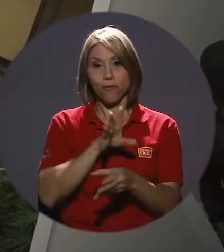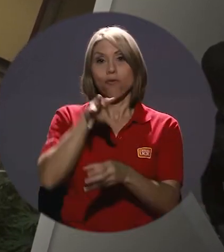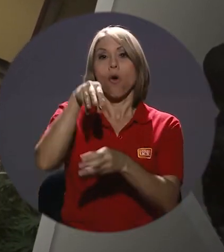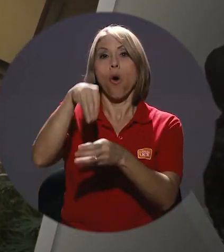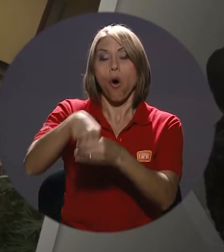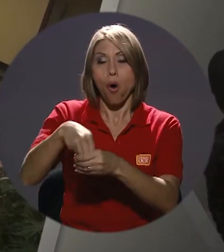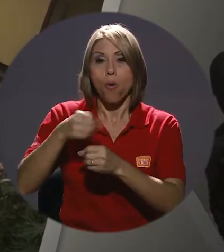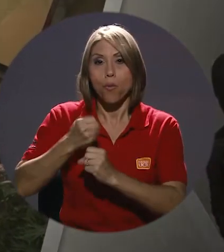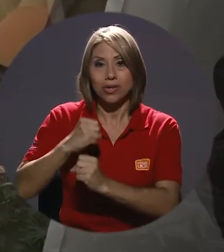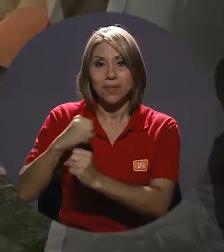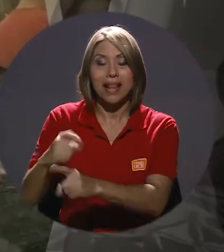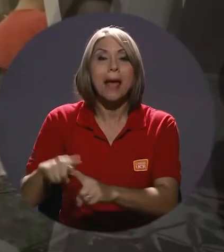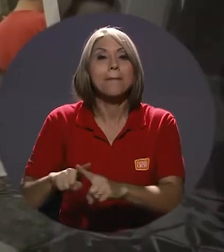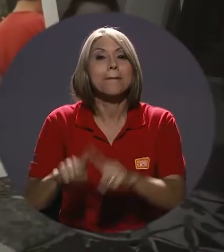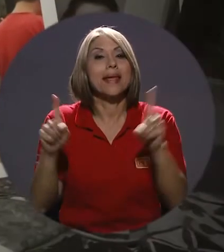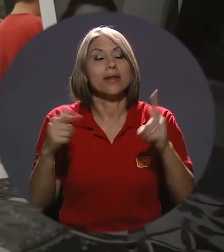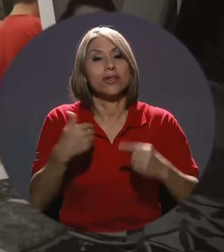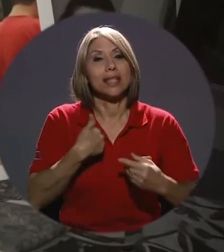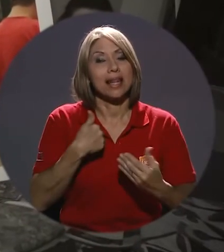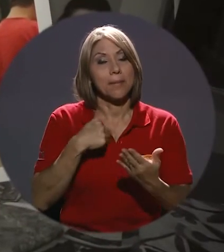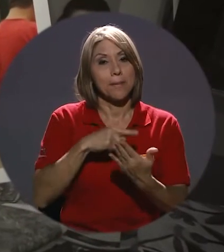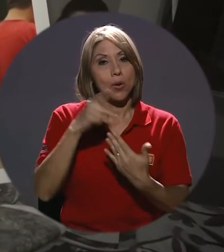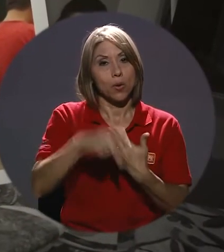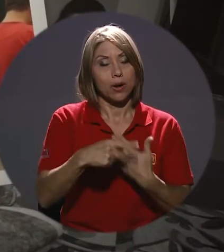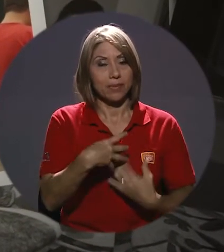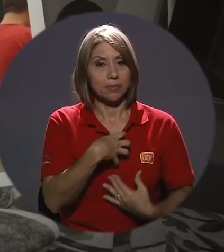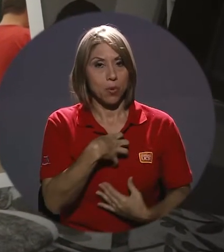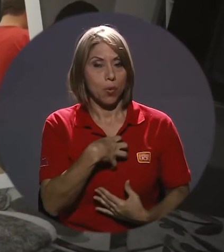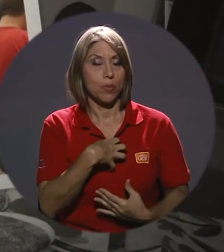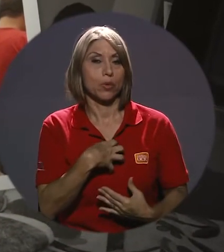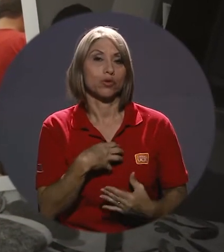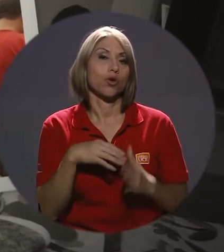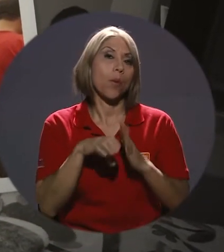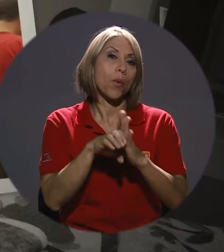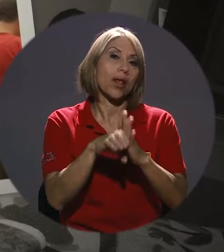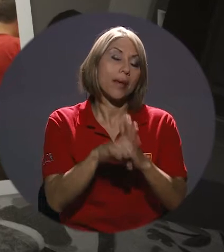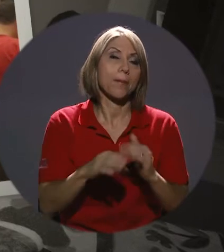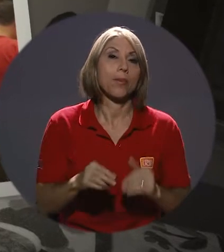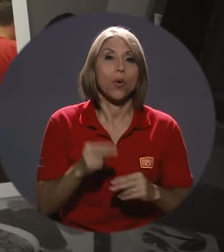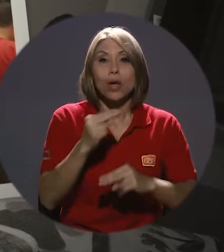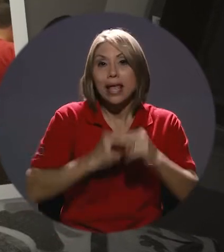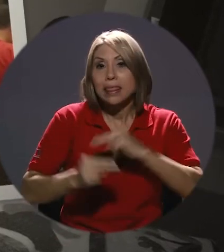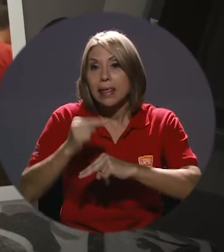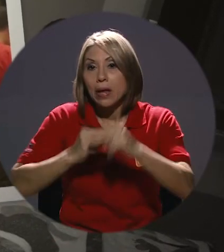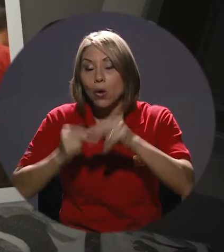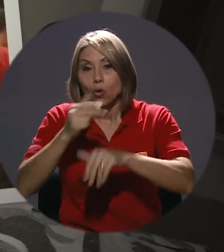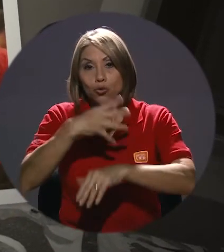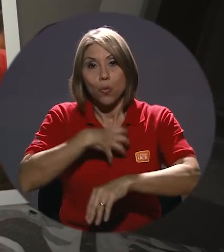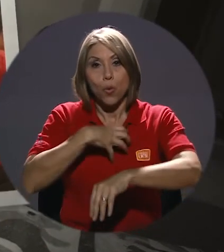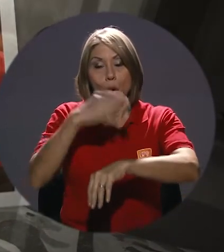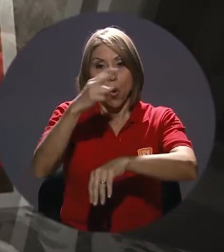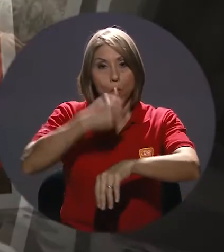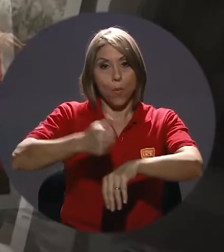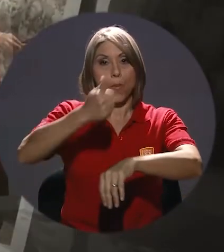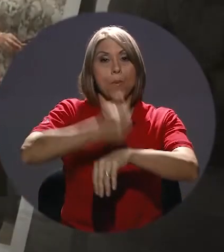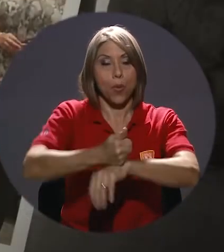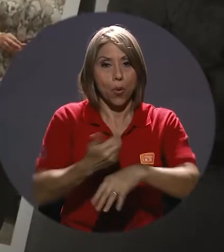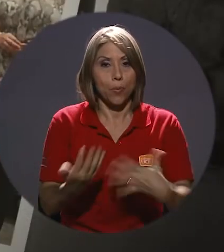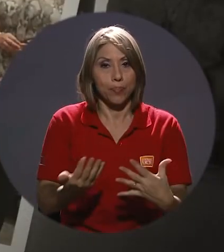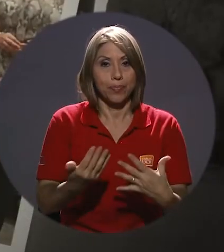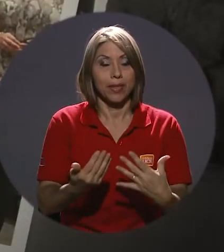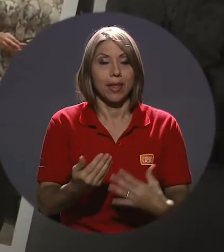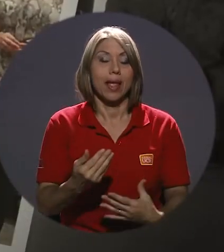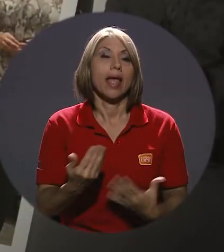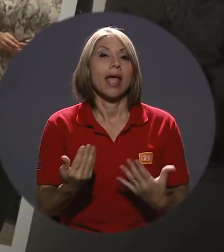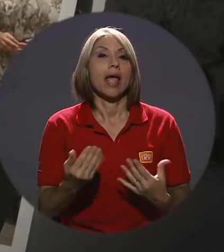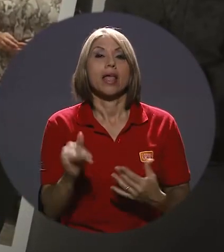la gerencia de la corporación municipal, pero que tiene programas propios, ¿verdad?, como el